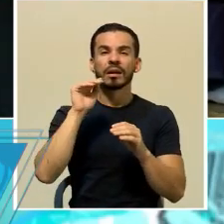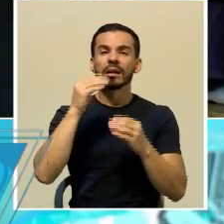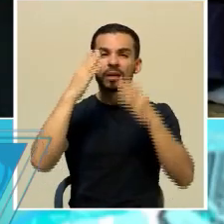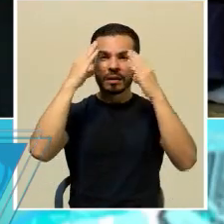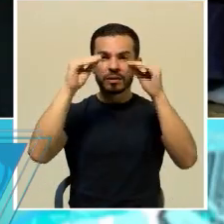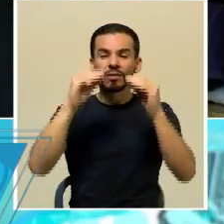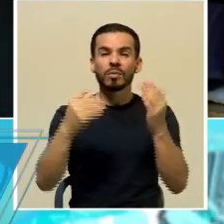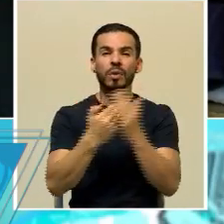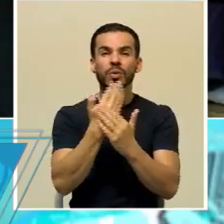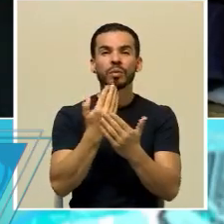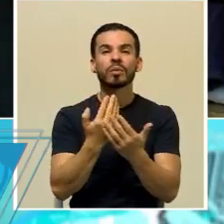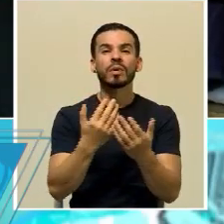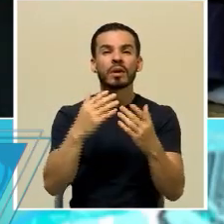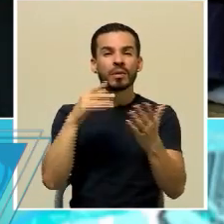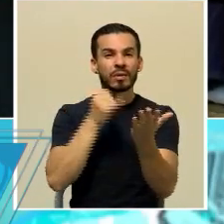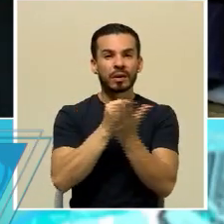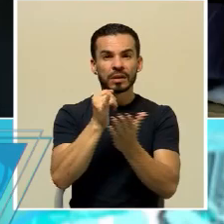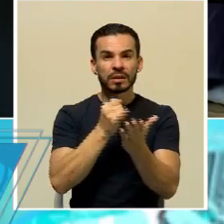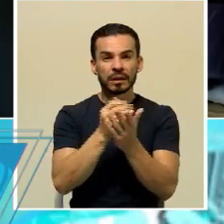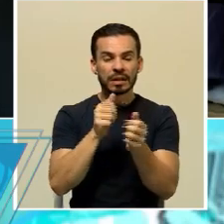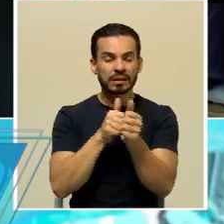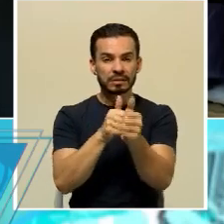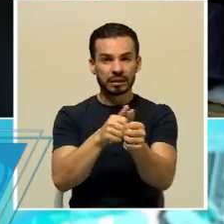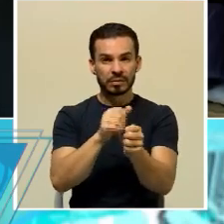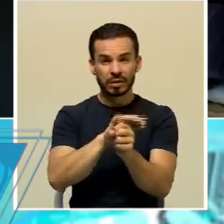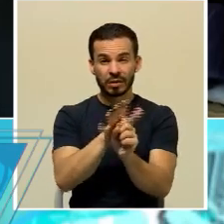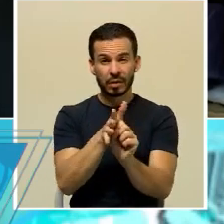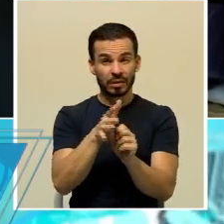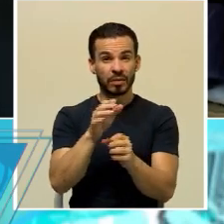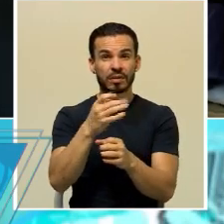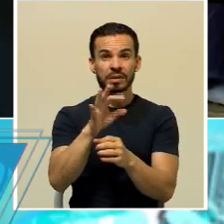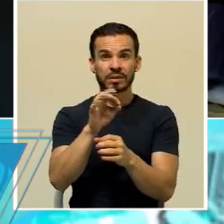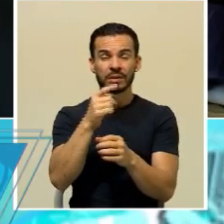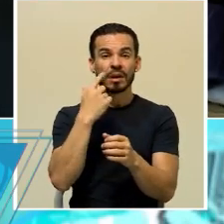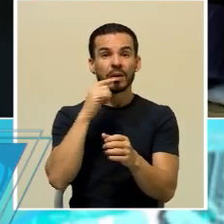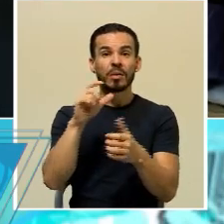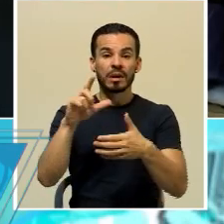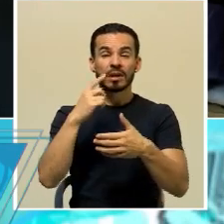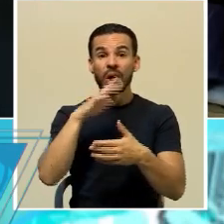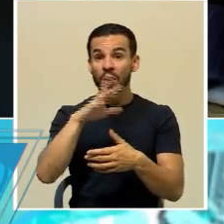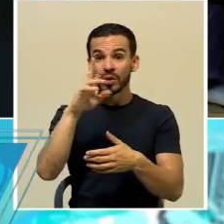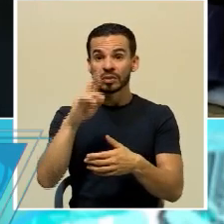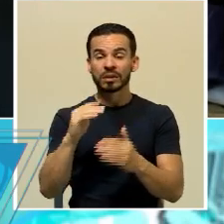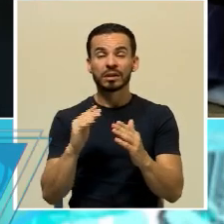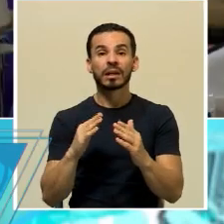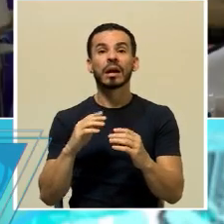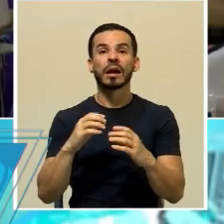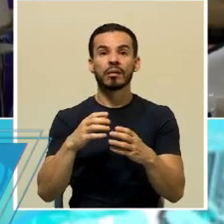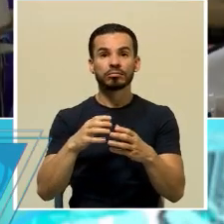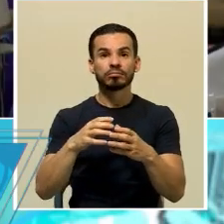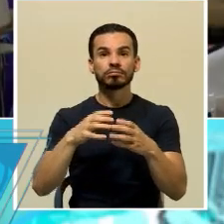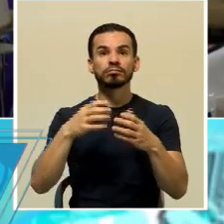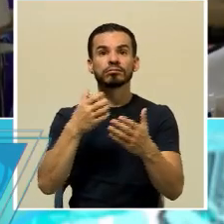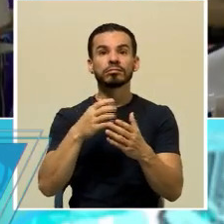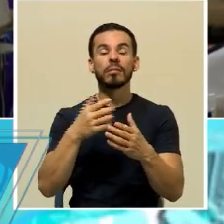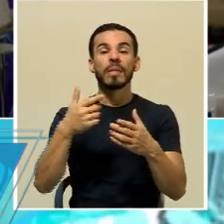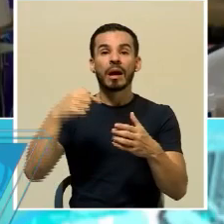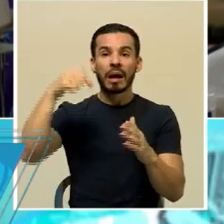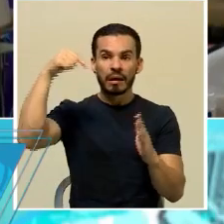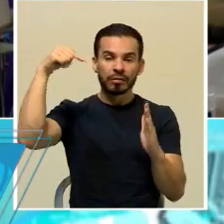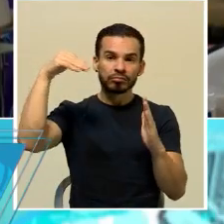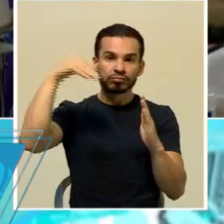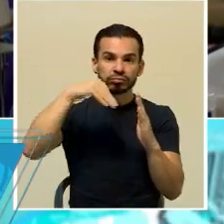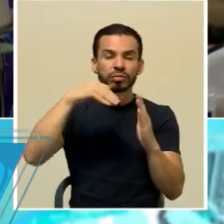nuevo estudio de este seguimiento que hace de la pandemia y estima que, por ejemplo, la economía costarricense va a crecer, o más bien